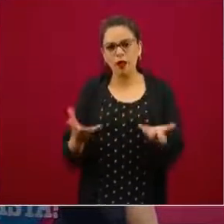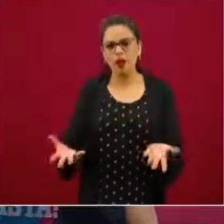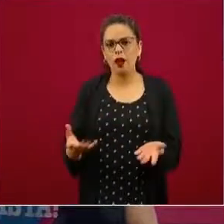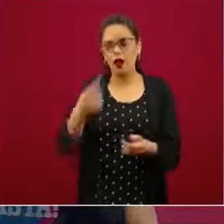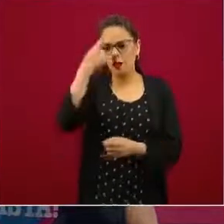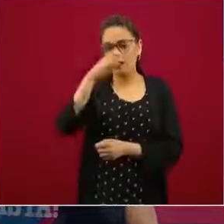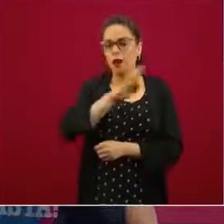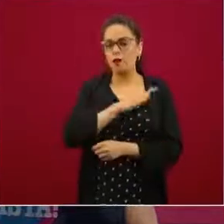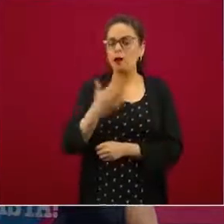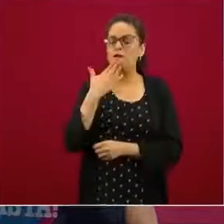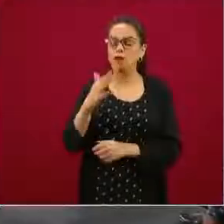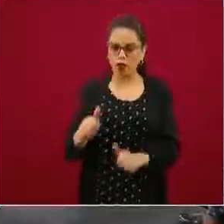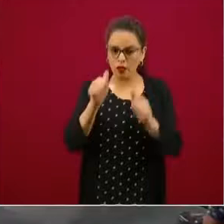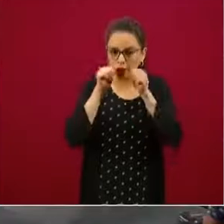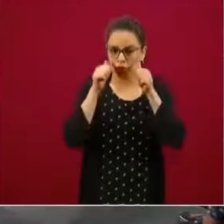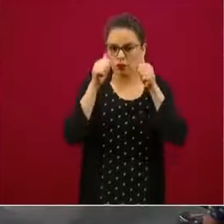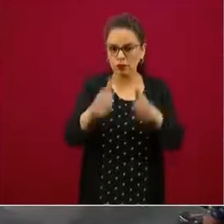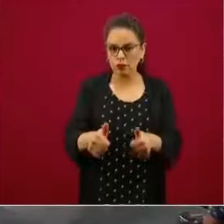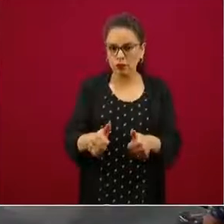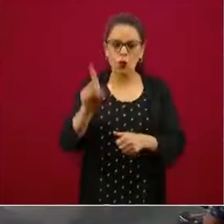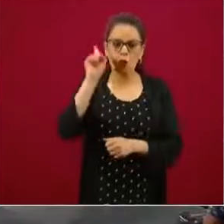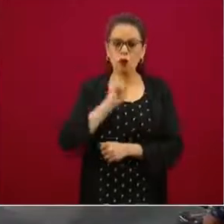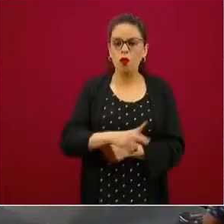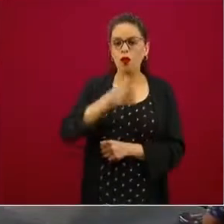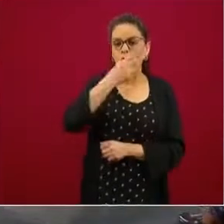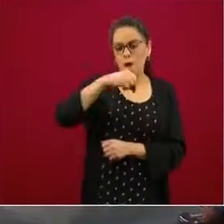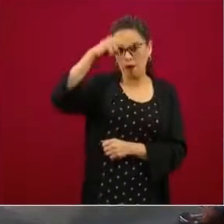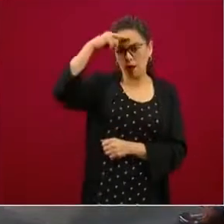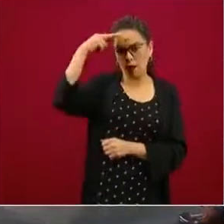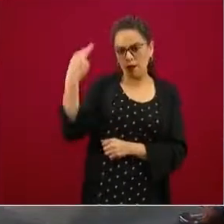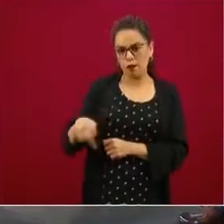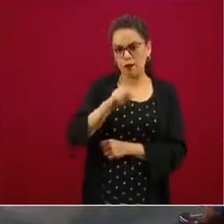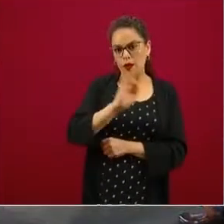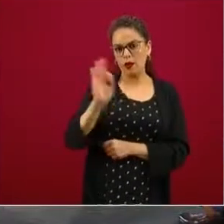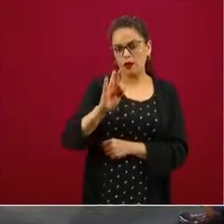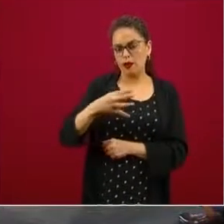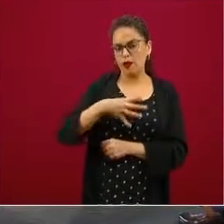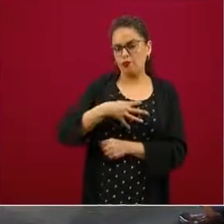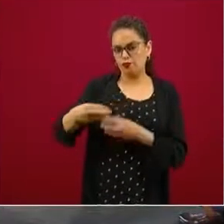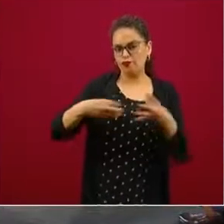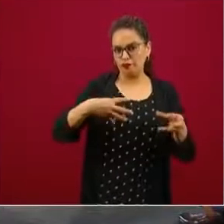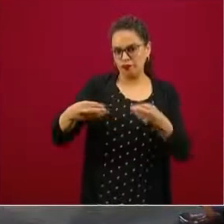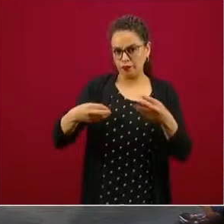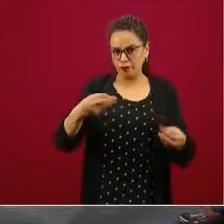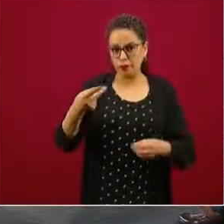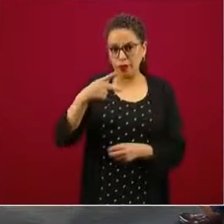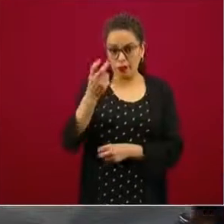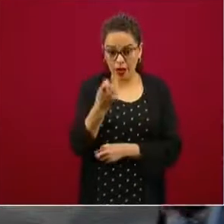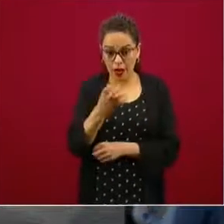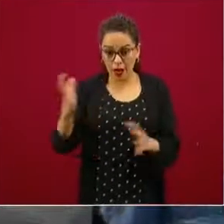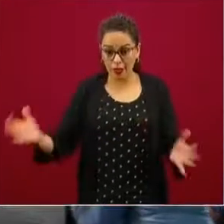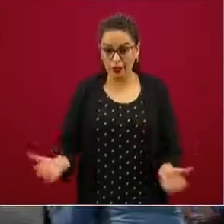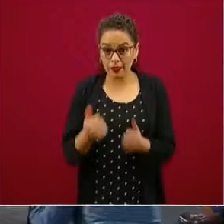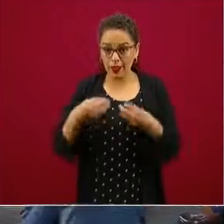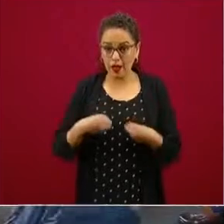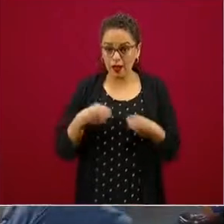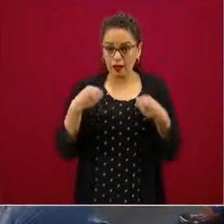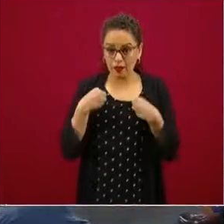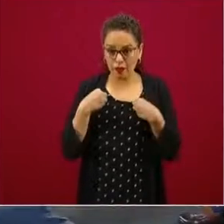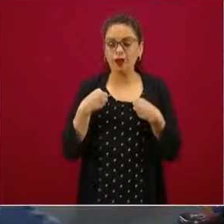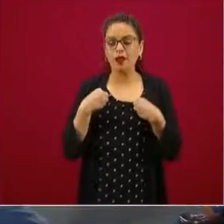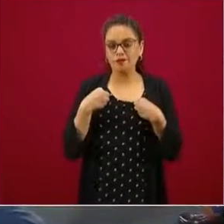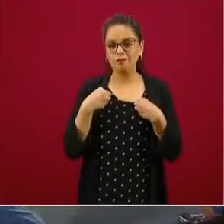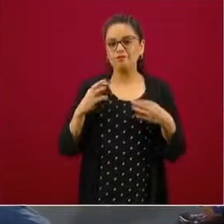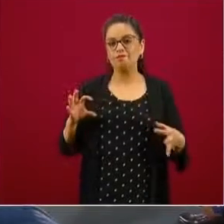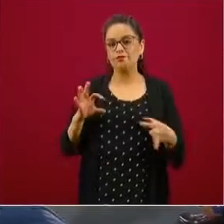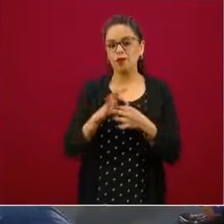todas las mexicanas y mexicanos que se hayan contagiado. Pero también salvar vidas tuvo que ver justo con todas estas medidas